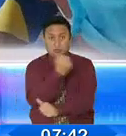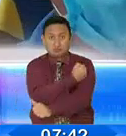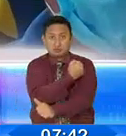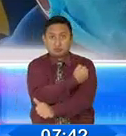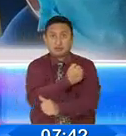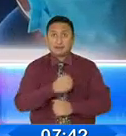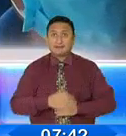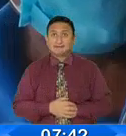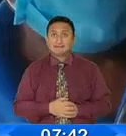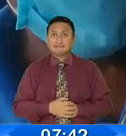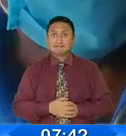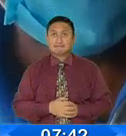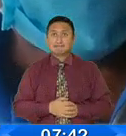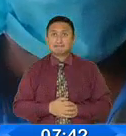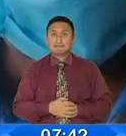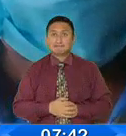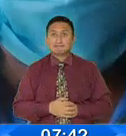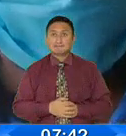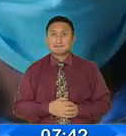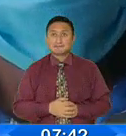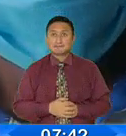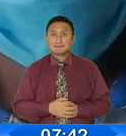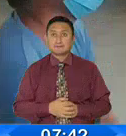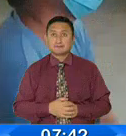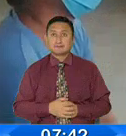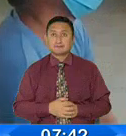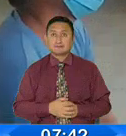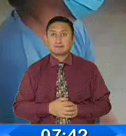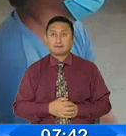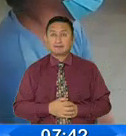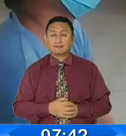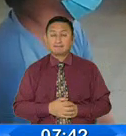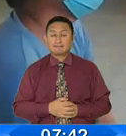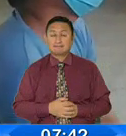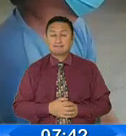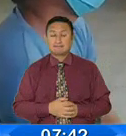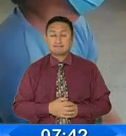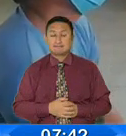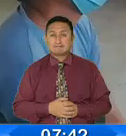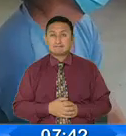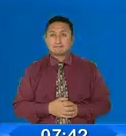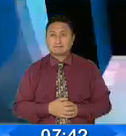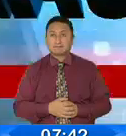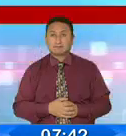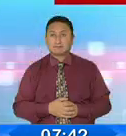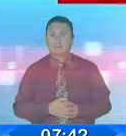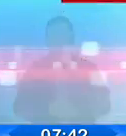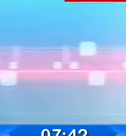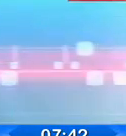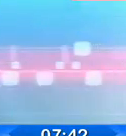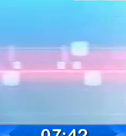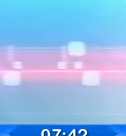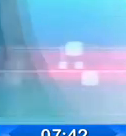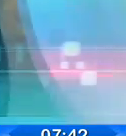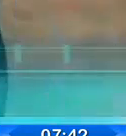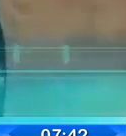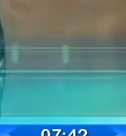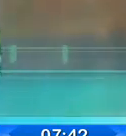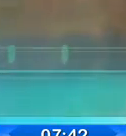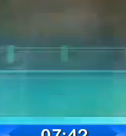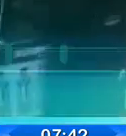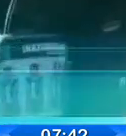Andua, Achuar y Quichua, que allí cohabitan, informó Edwin Fernández. Y al retornar, el